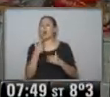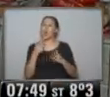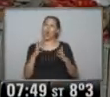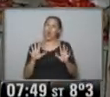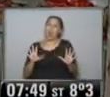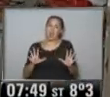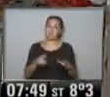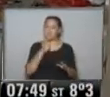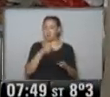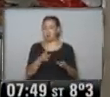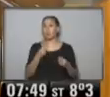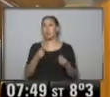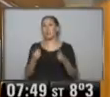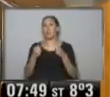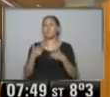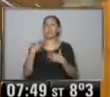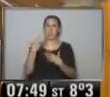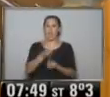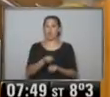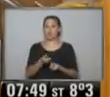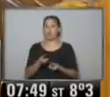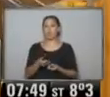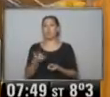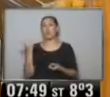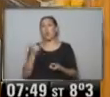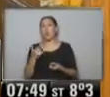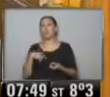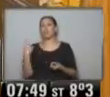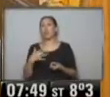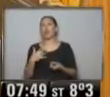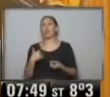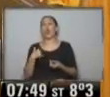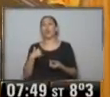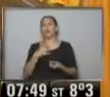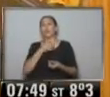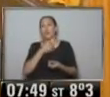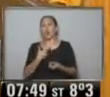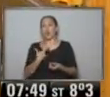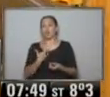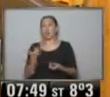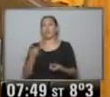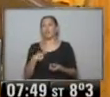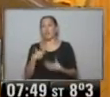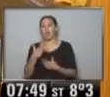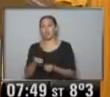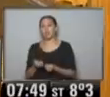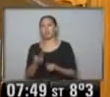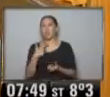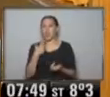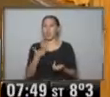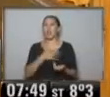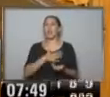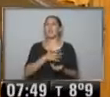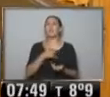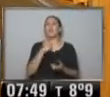así porque realmente es muy necesaria la ayuda Eh hay muy buena voluntad de las autoridades en esto y sería lamentable que haya